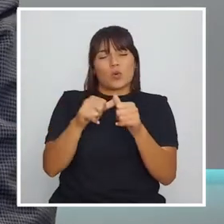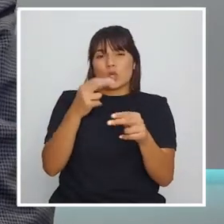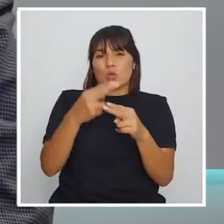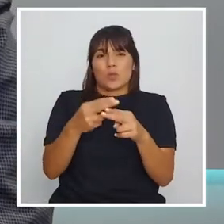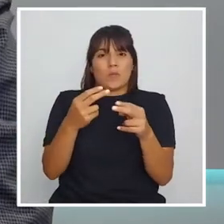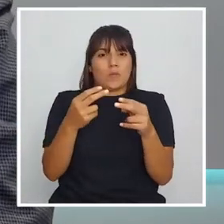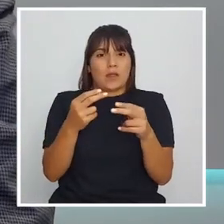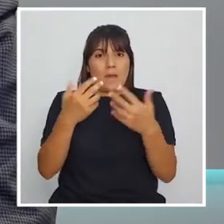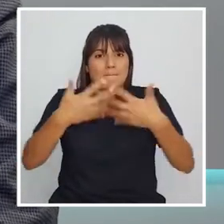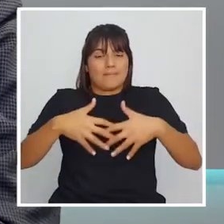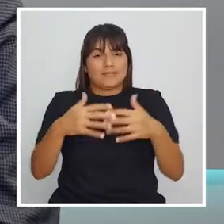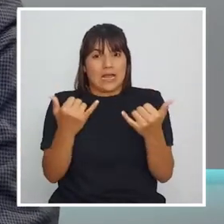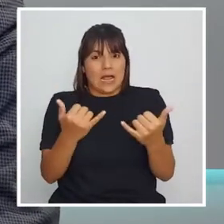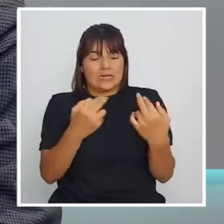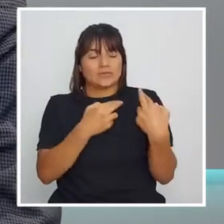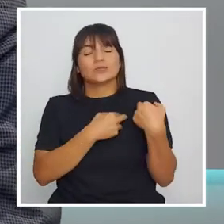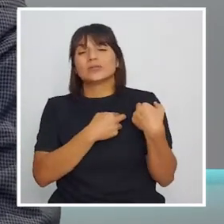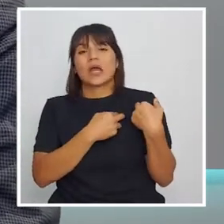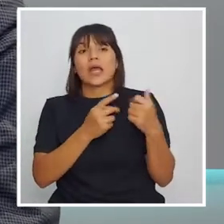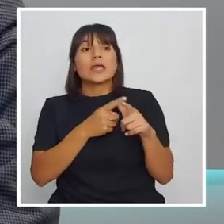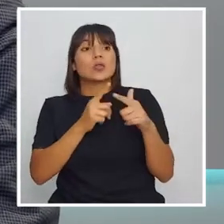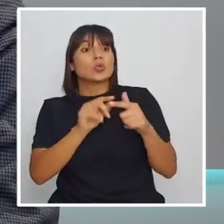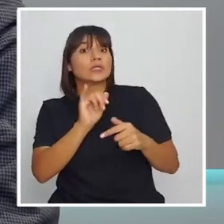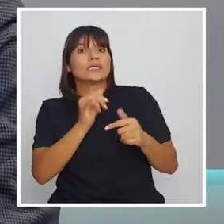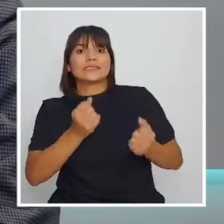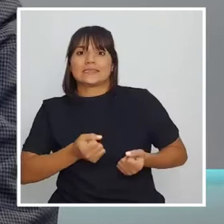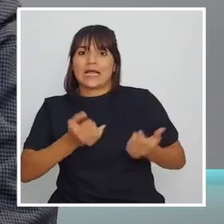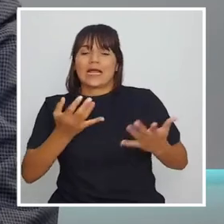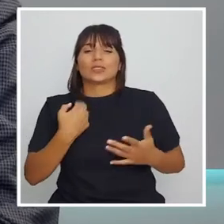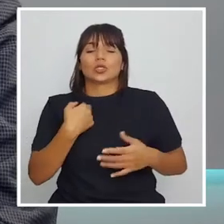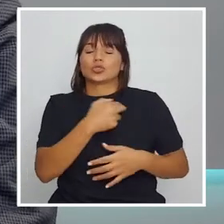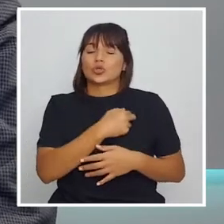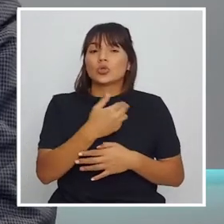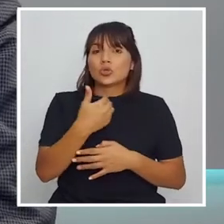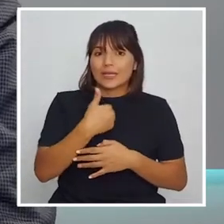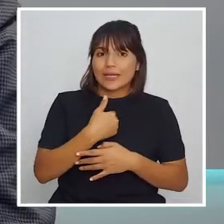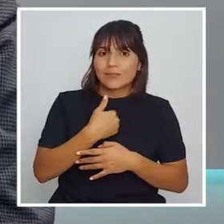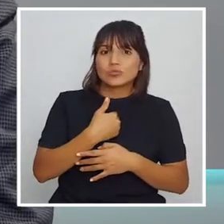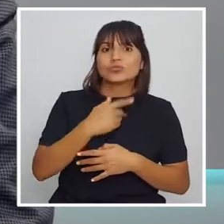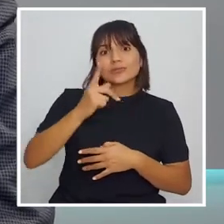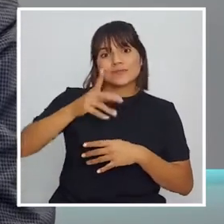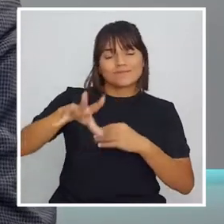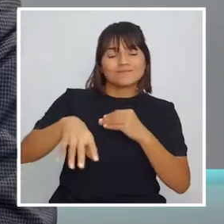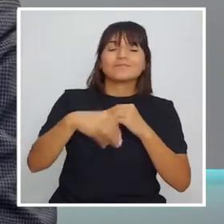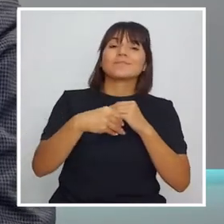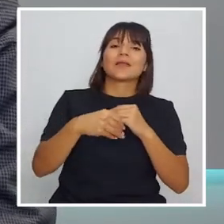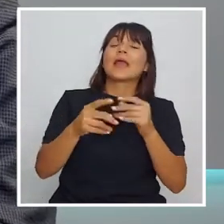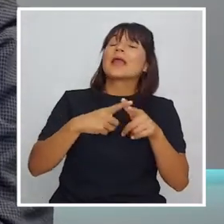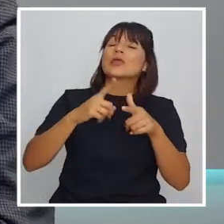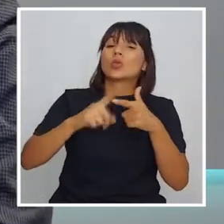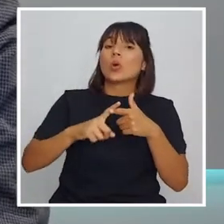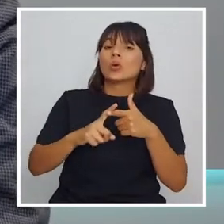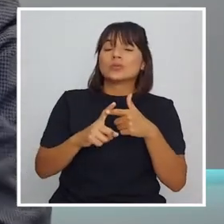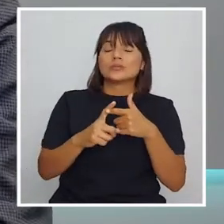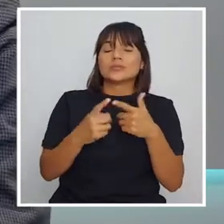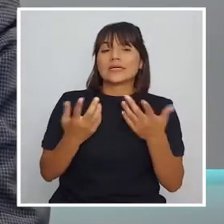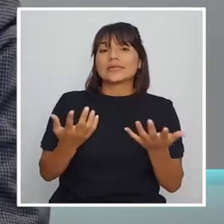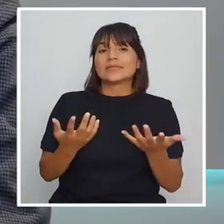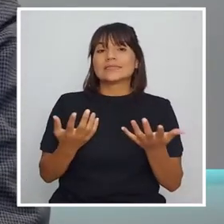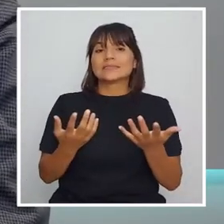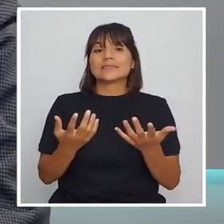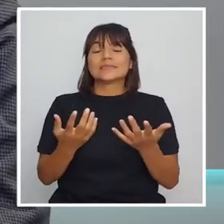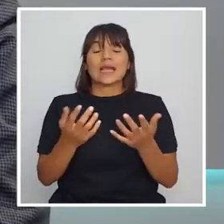entonces ese es otro gasto que tenemos que incorporar. Entonces no es solo eso, ¿verdad? Es en esa lista